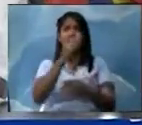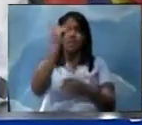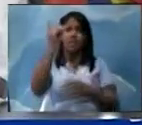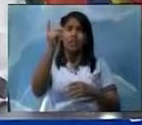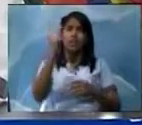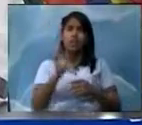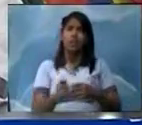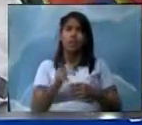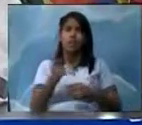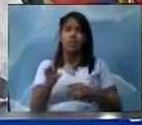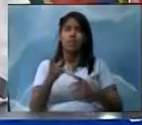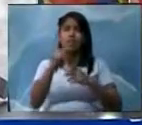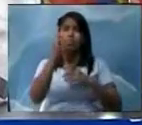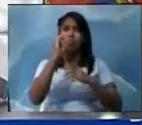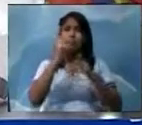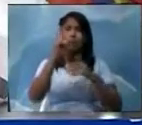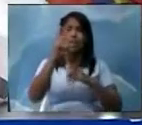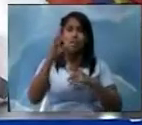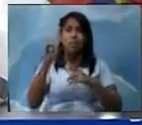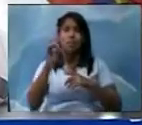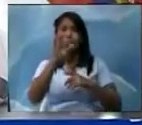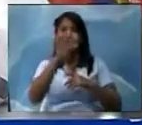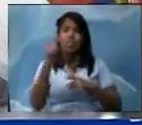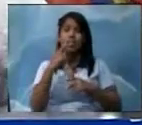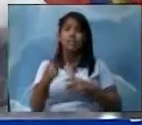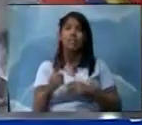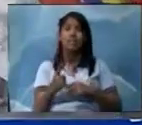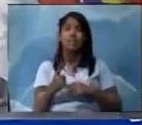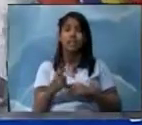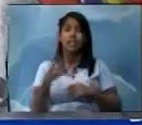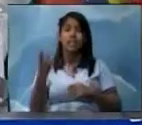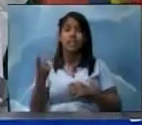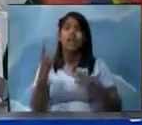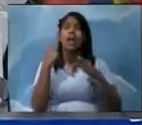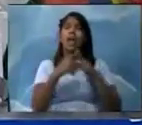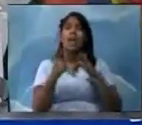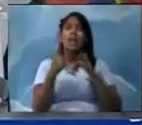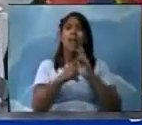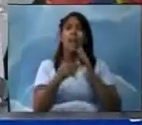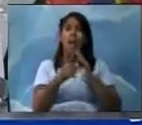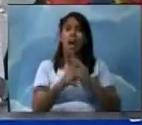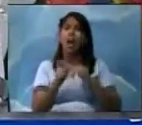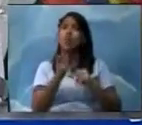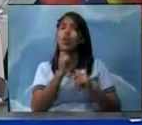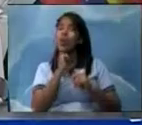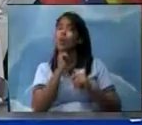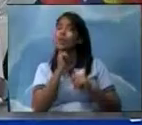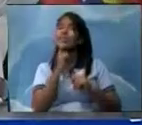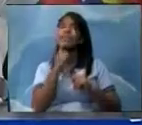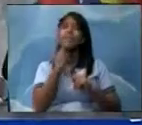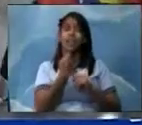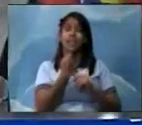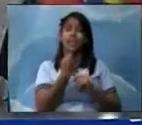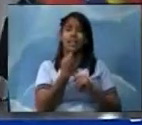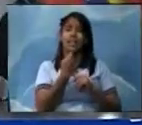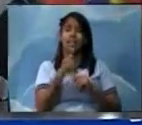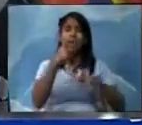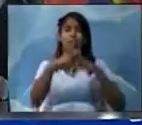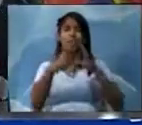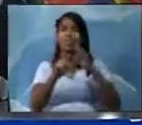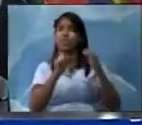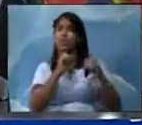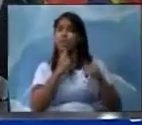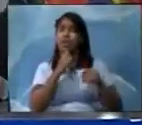Deuteronomio 2929 dice diga conmigo las cosas secretas las cosas